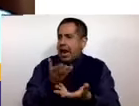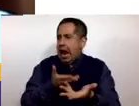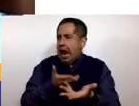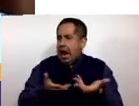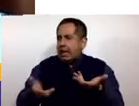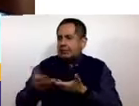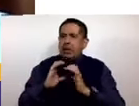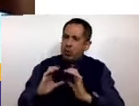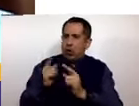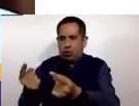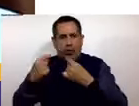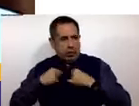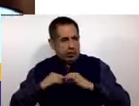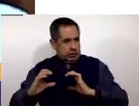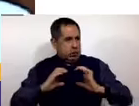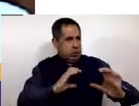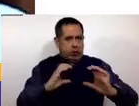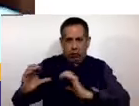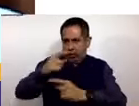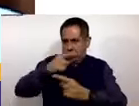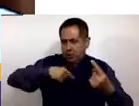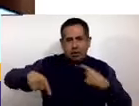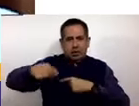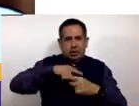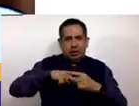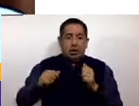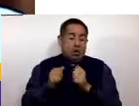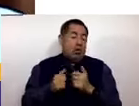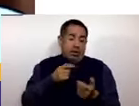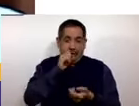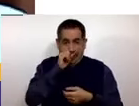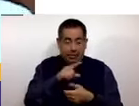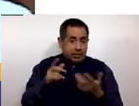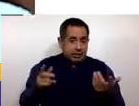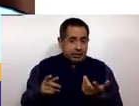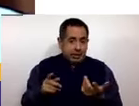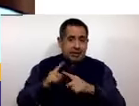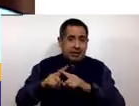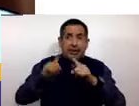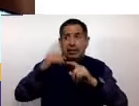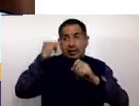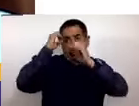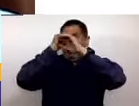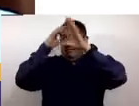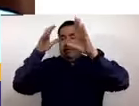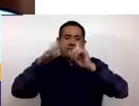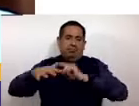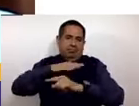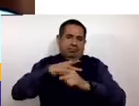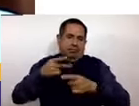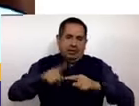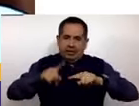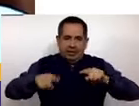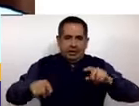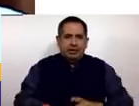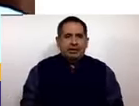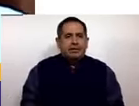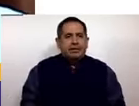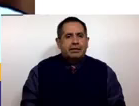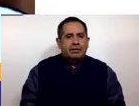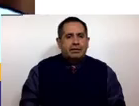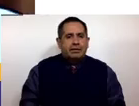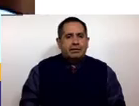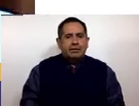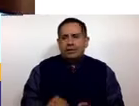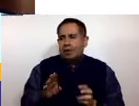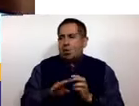cuidar entre nosotras, pero pues cada quien tendrá también como diferentes visiones según sus contextos, ¿no? No sé ustedes si tienen su canción